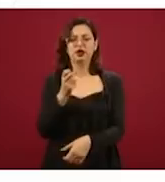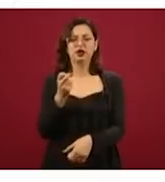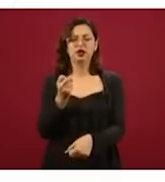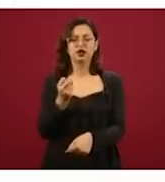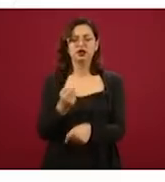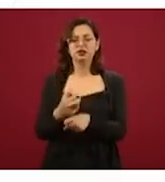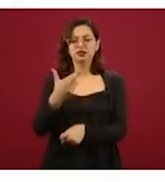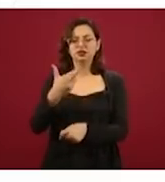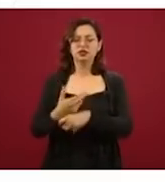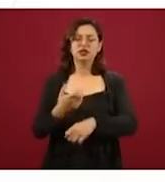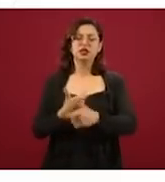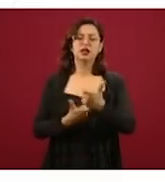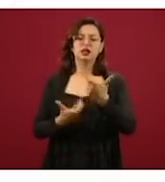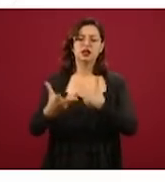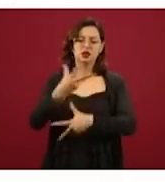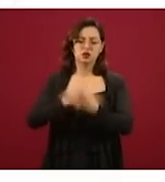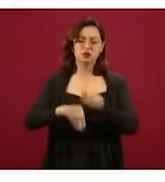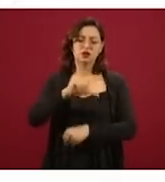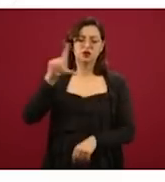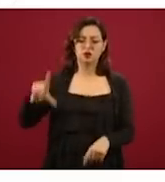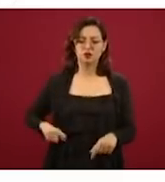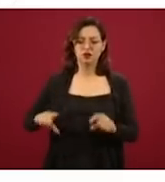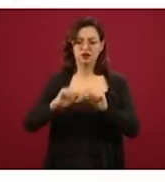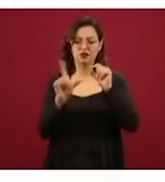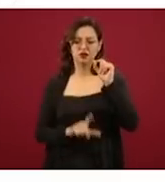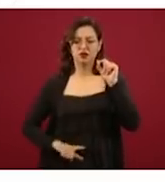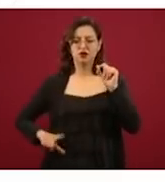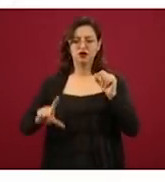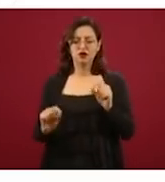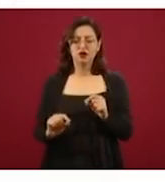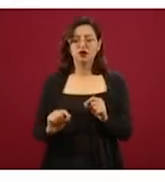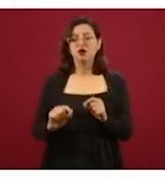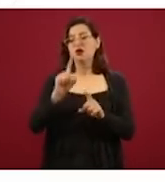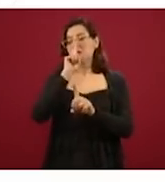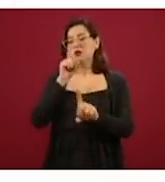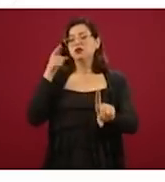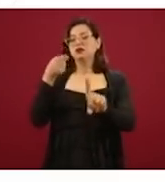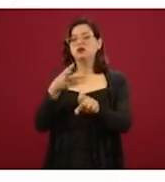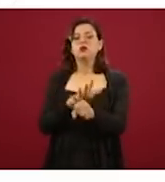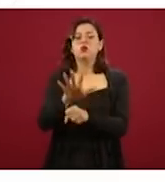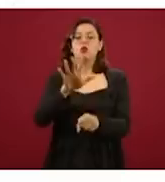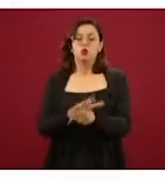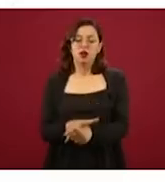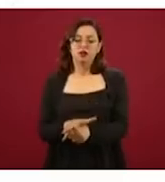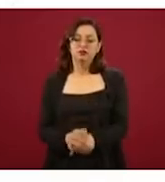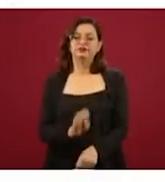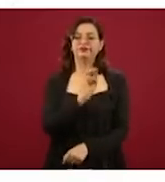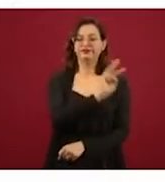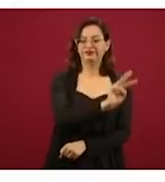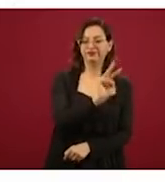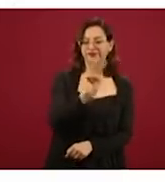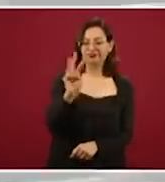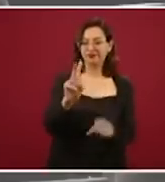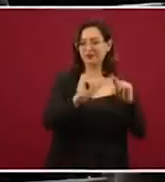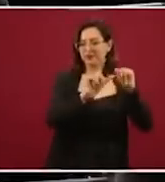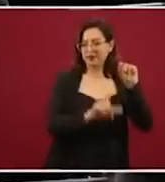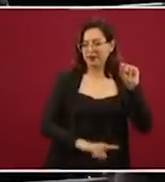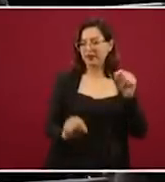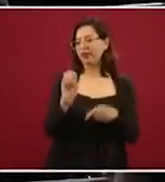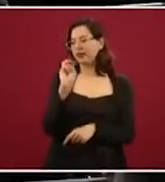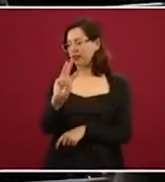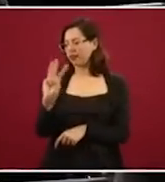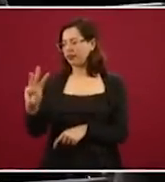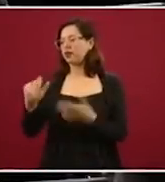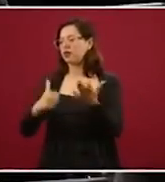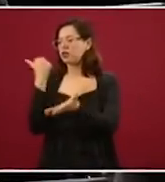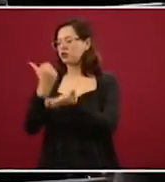de Economía del Gobierno de México con el objetivo de que las dos plataformas tengan la misma información, que no